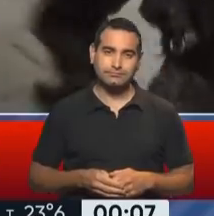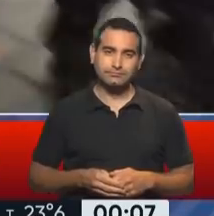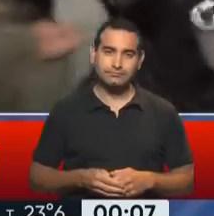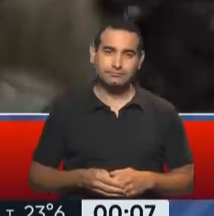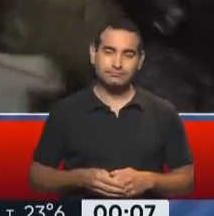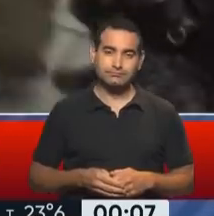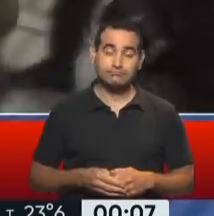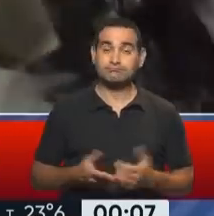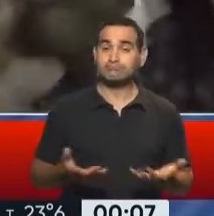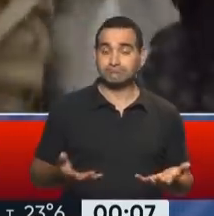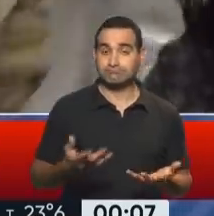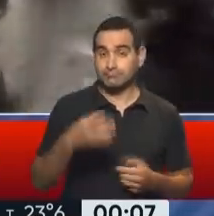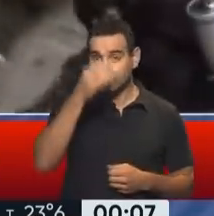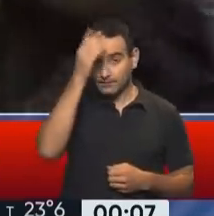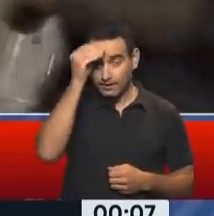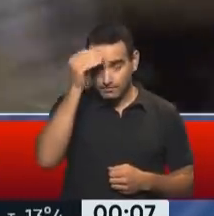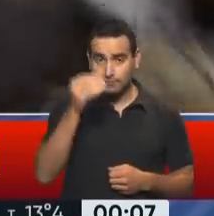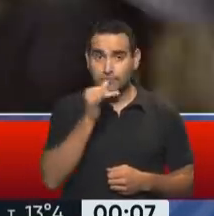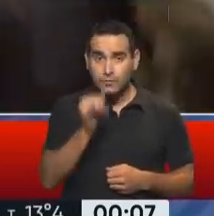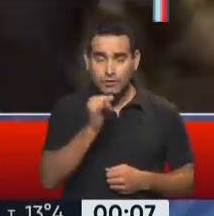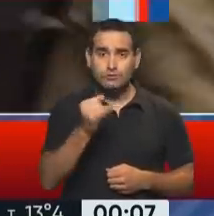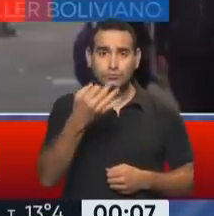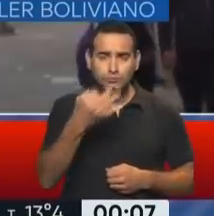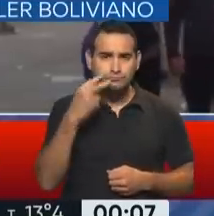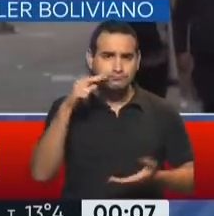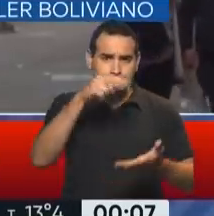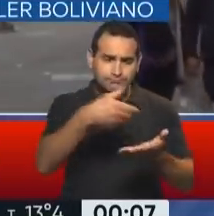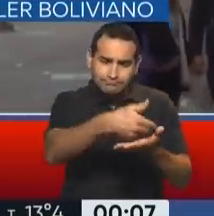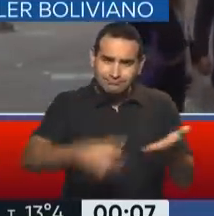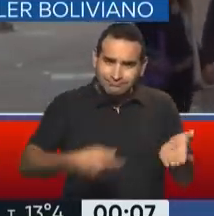Bueno, Daniel, tuvimos acceso a una nota